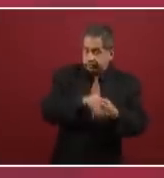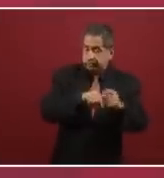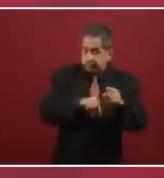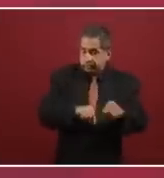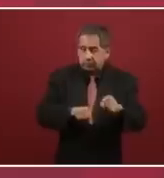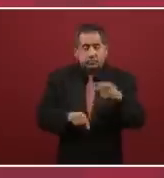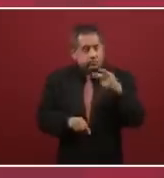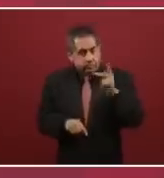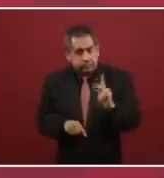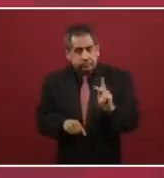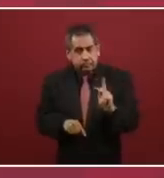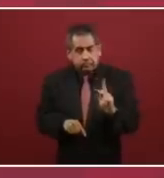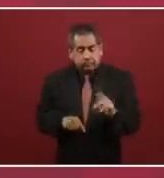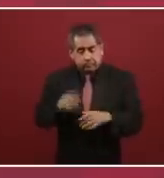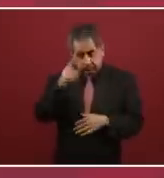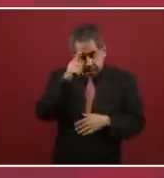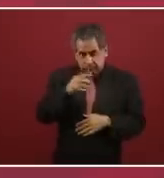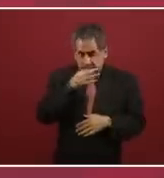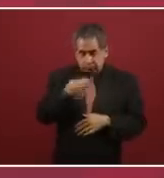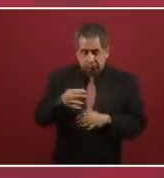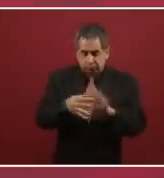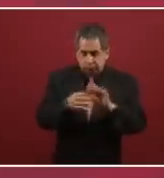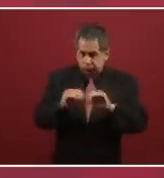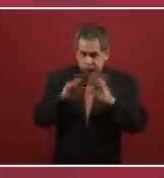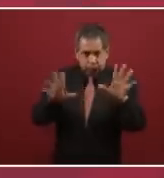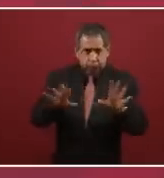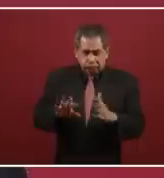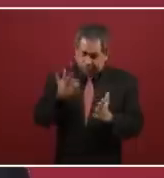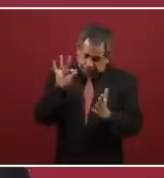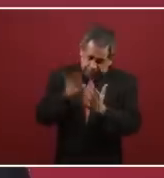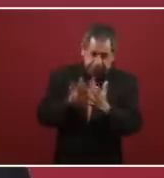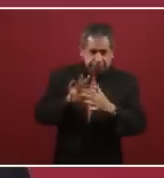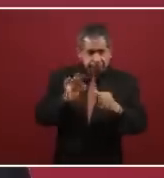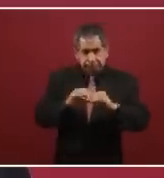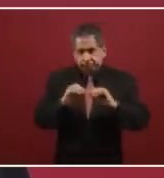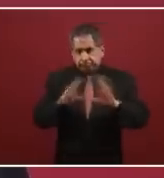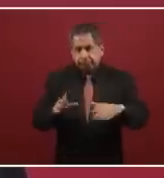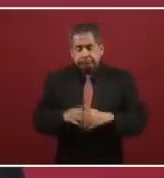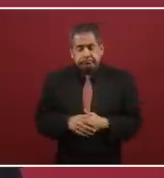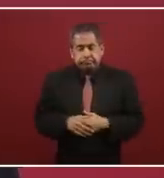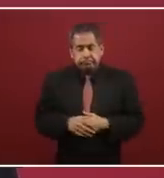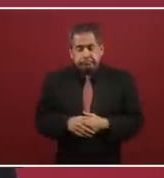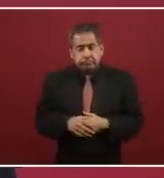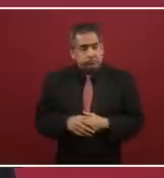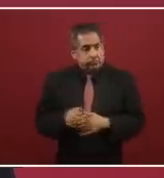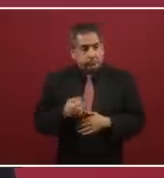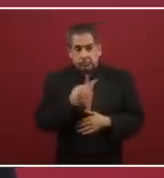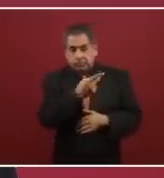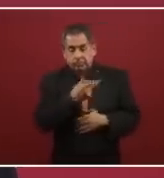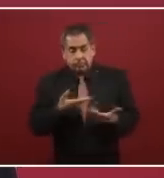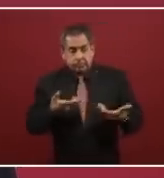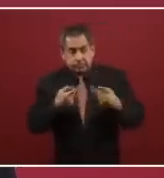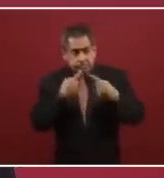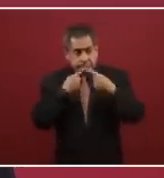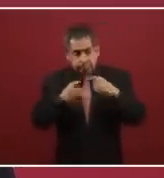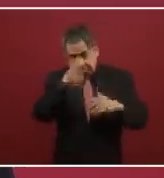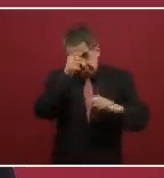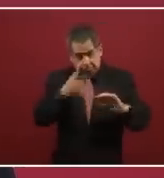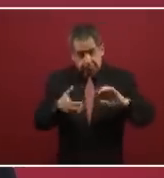pero para ser claros, precisos, cuando se llevó a cabo el